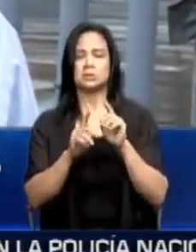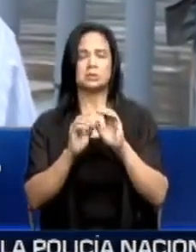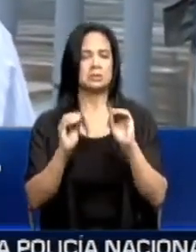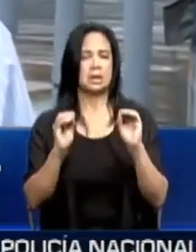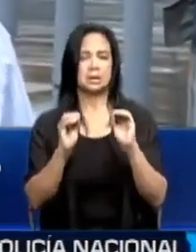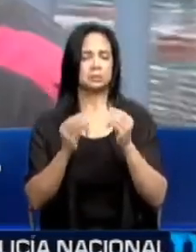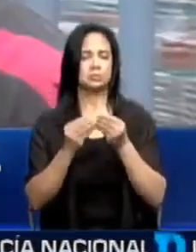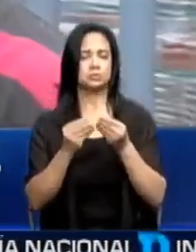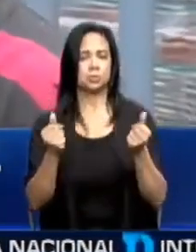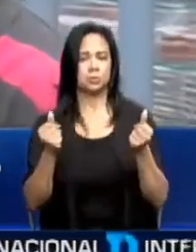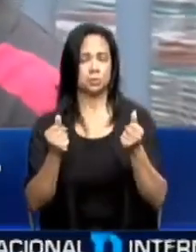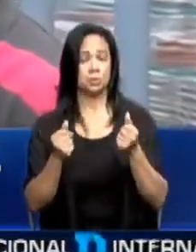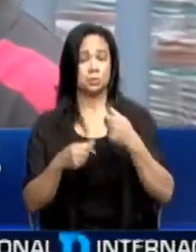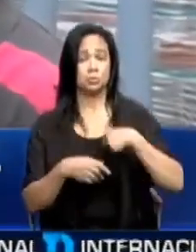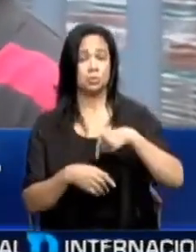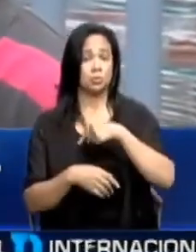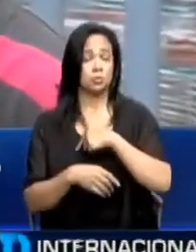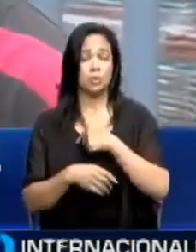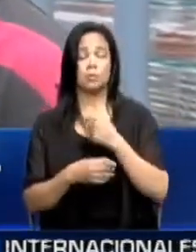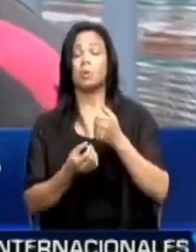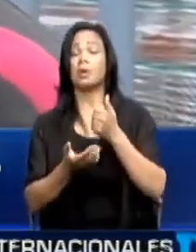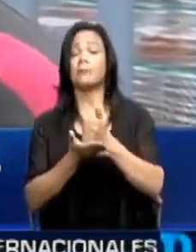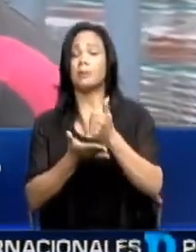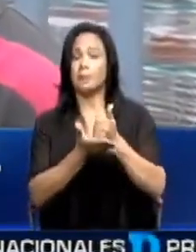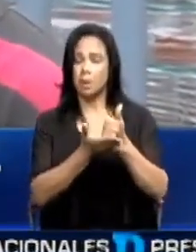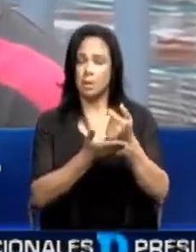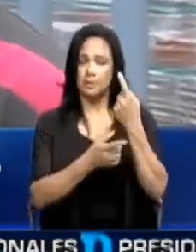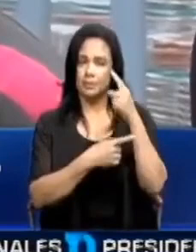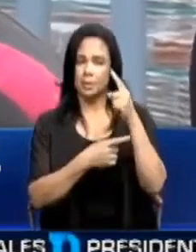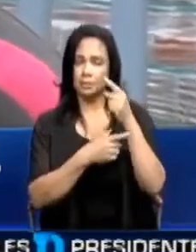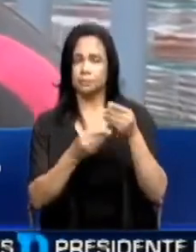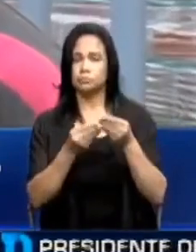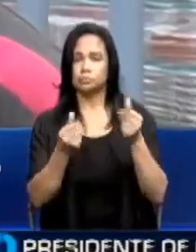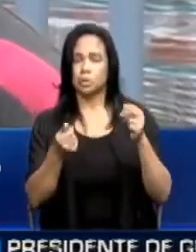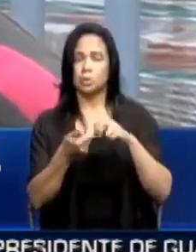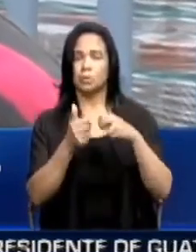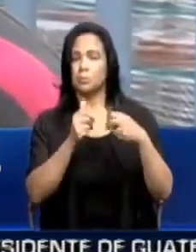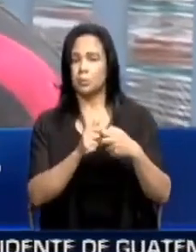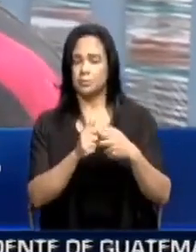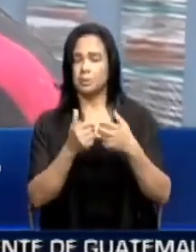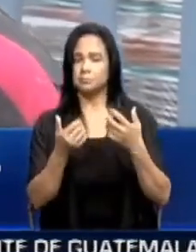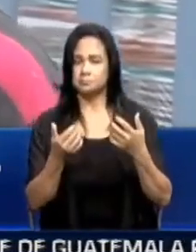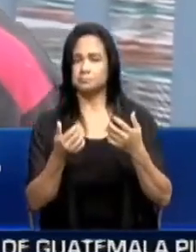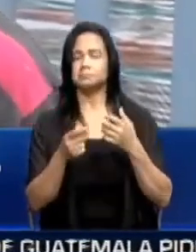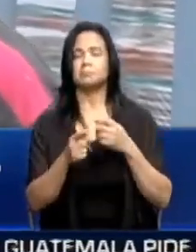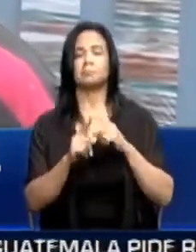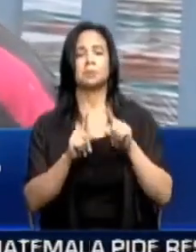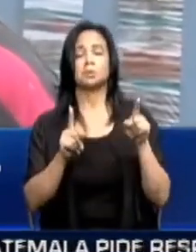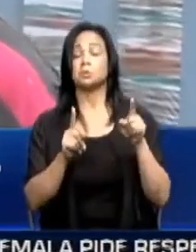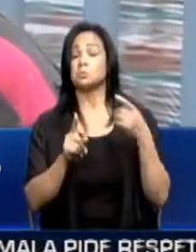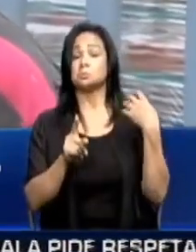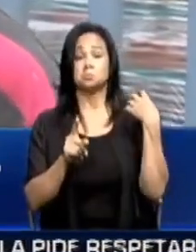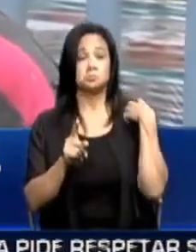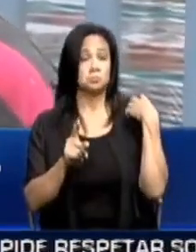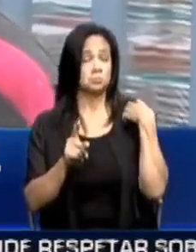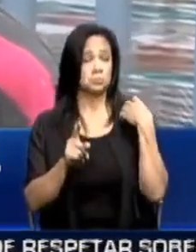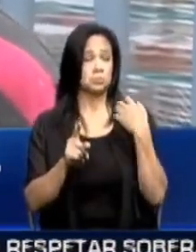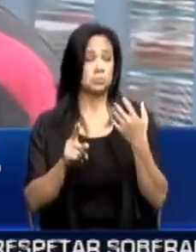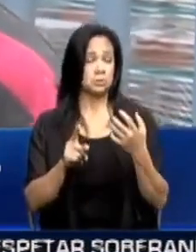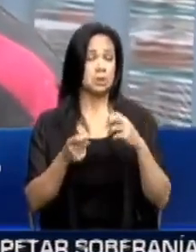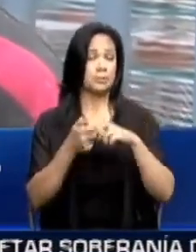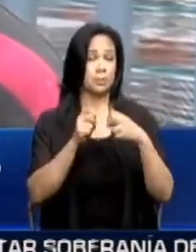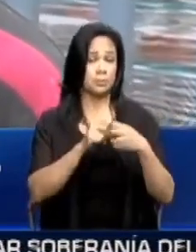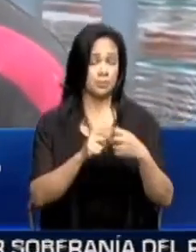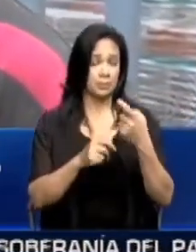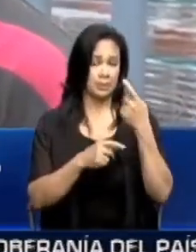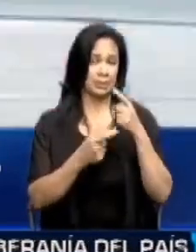una solución. Nosotros somos de los que colaboramos para buscar solución a los problemas, pero a veces las autoridades no crean el problema